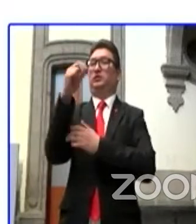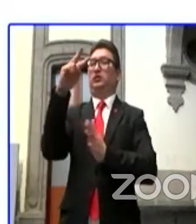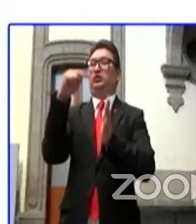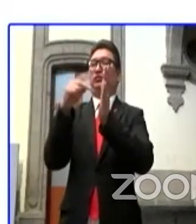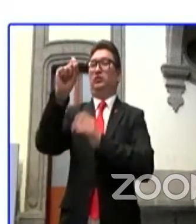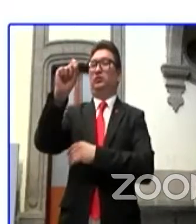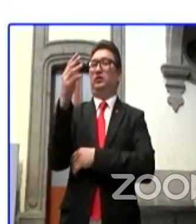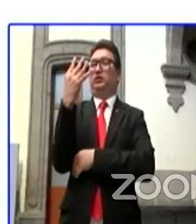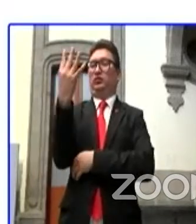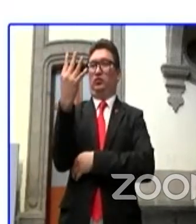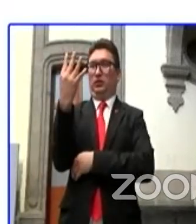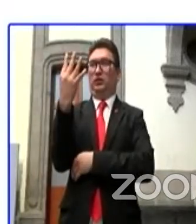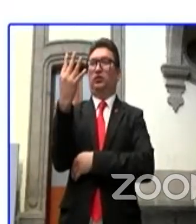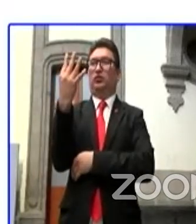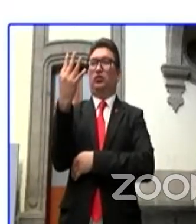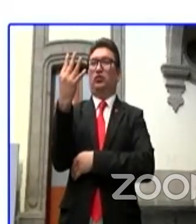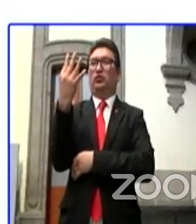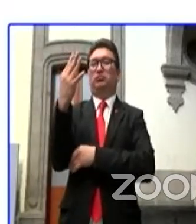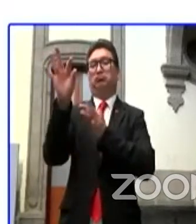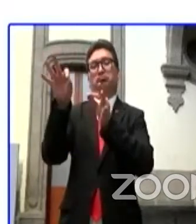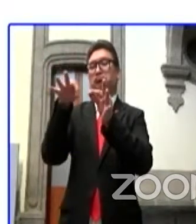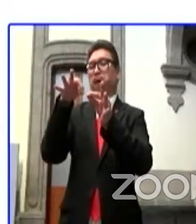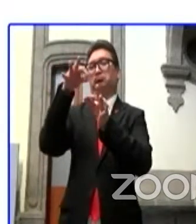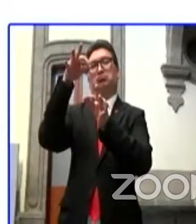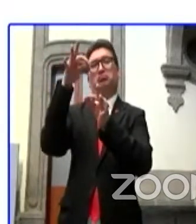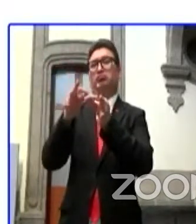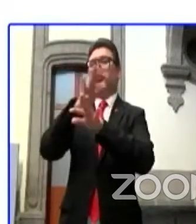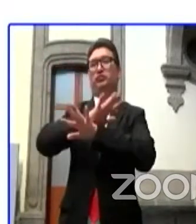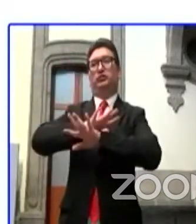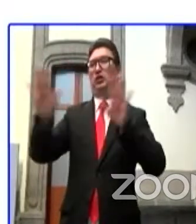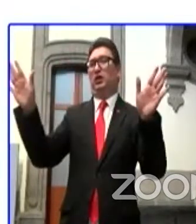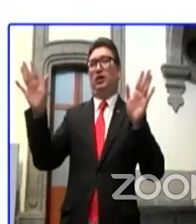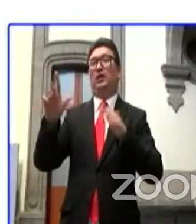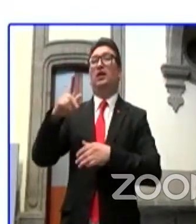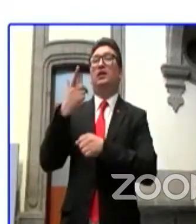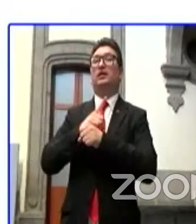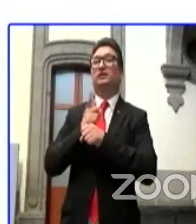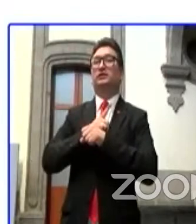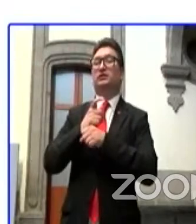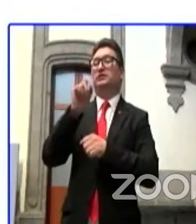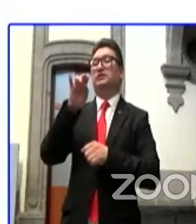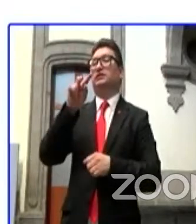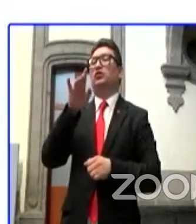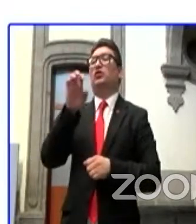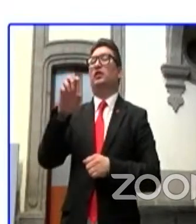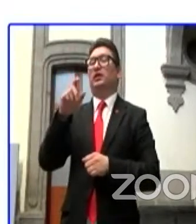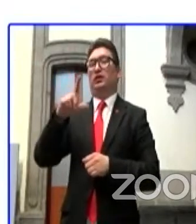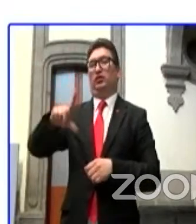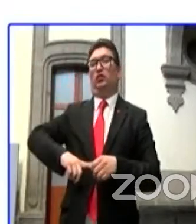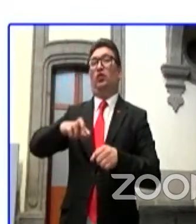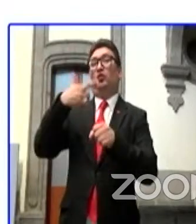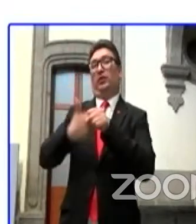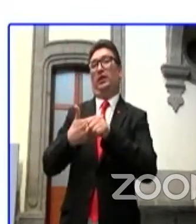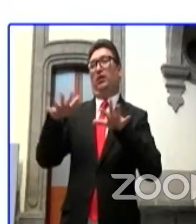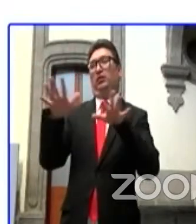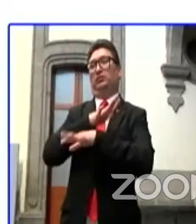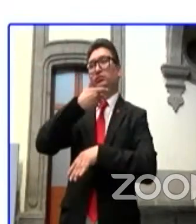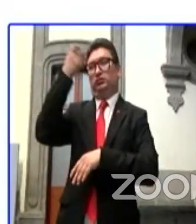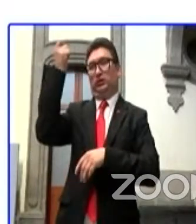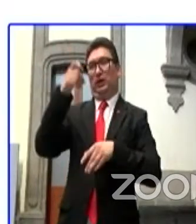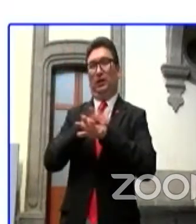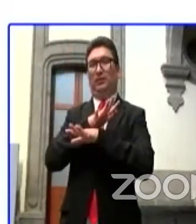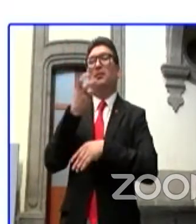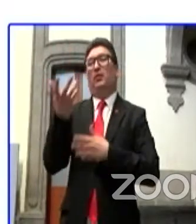2024 se estará concluyendo la actual administración del licenciado Diego Sinoé Rodríguez Vallejo, con el gobernador del estado.